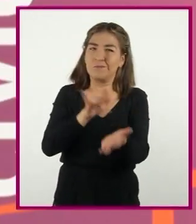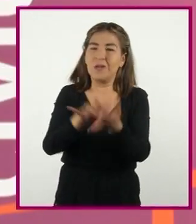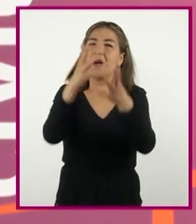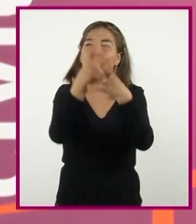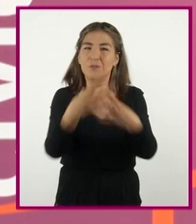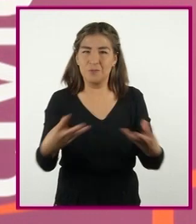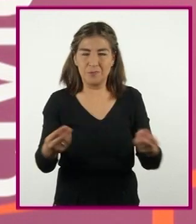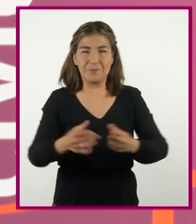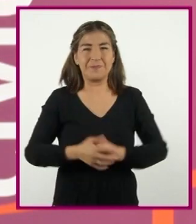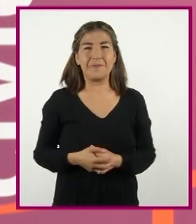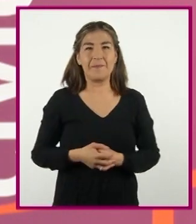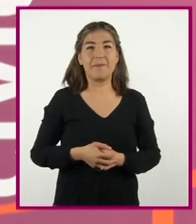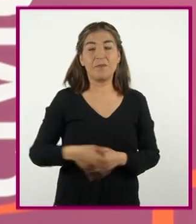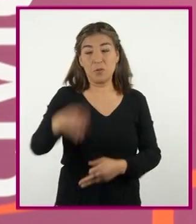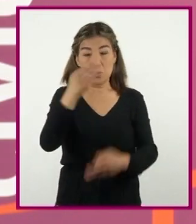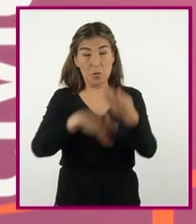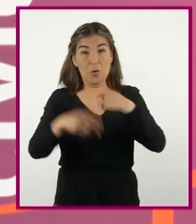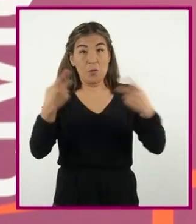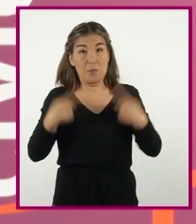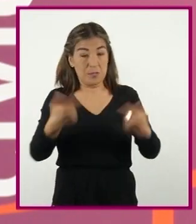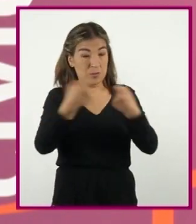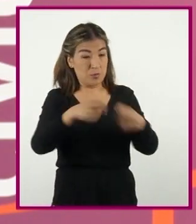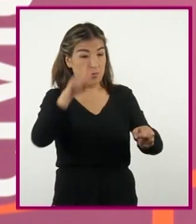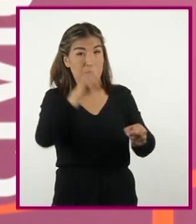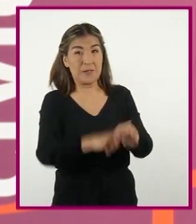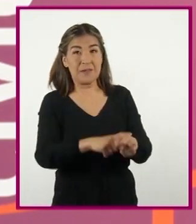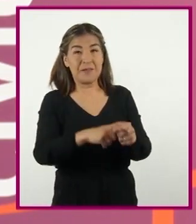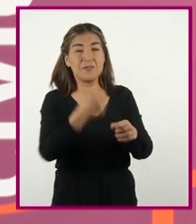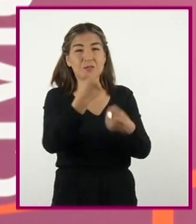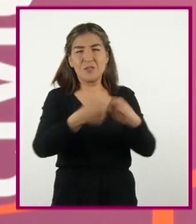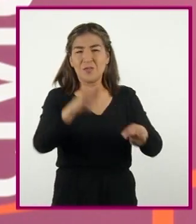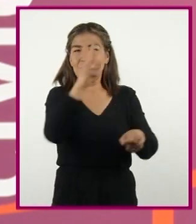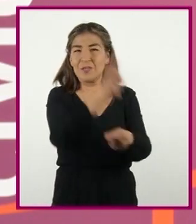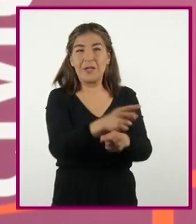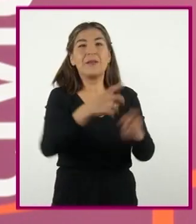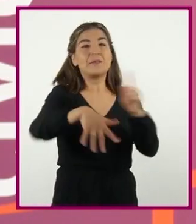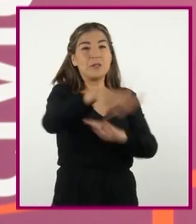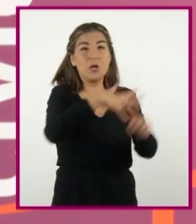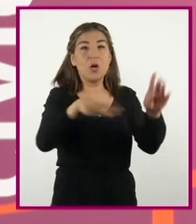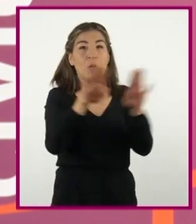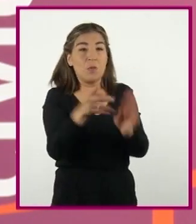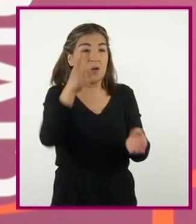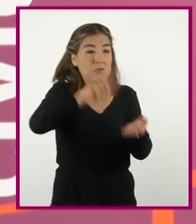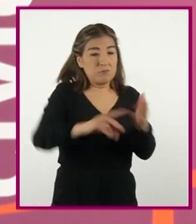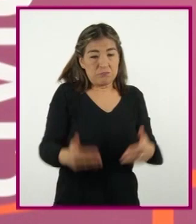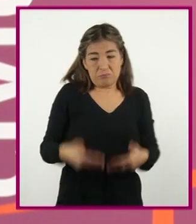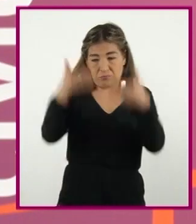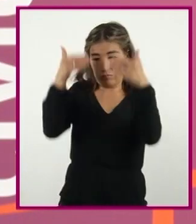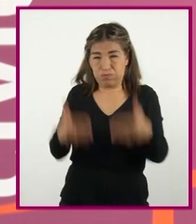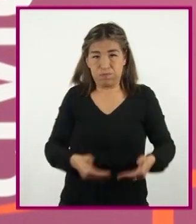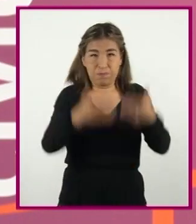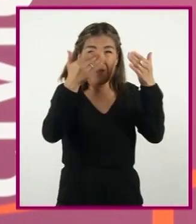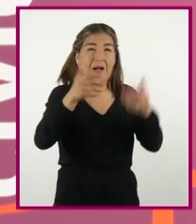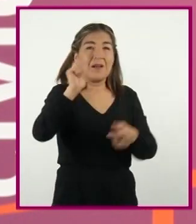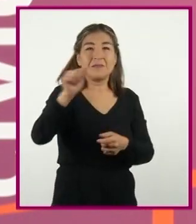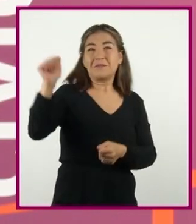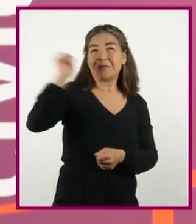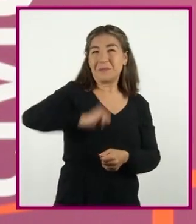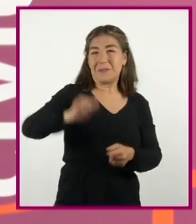La sociedad ya no es un conjunto de sociedades que se aislaban con muros y fosas como en la Edad